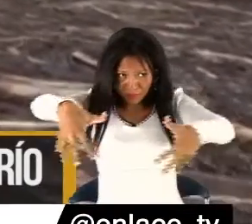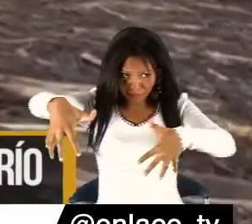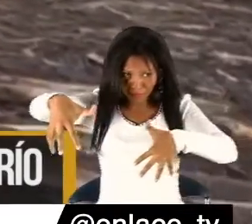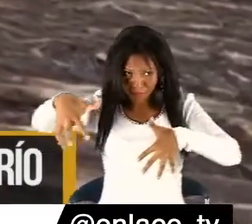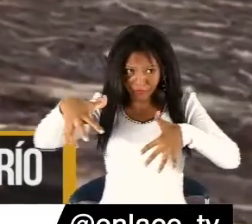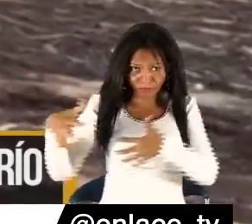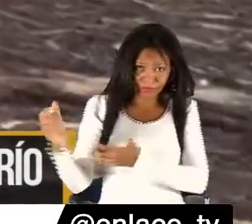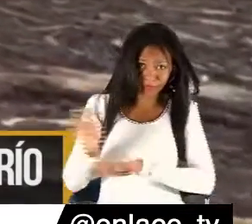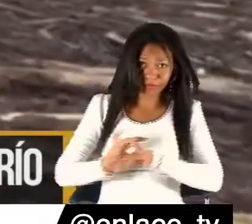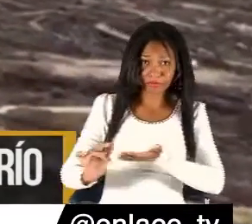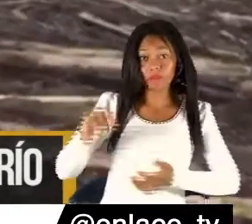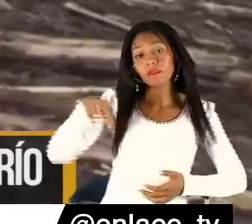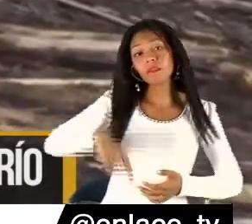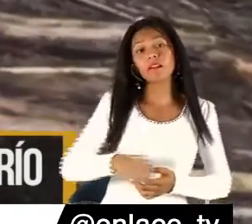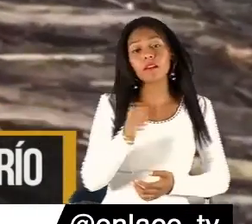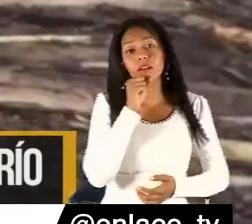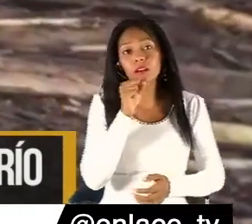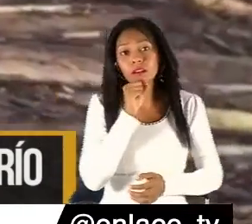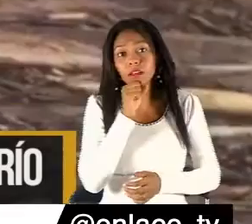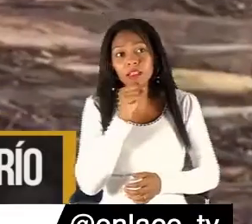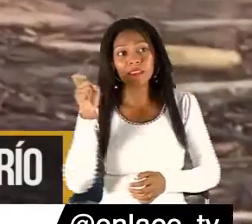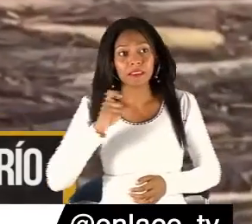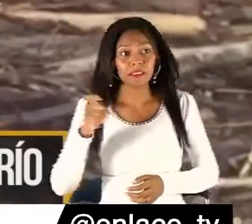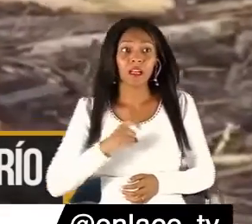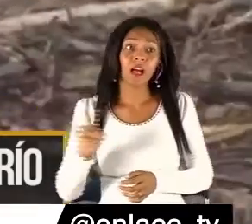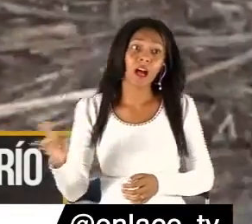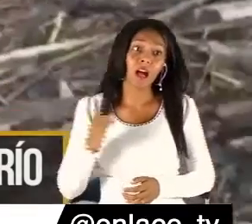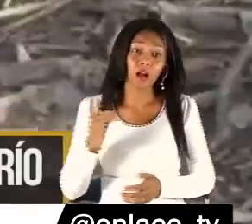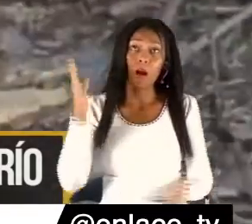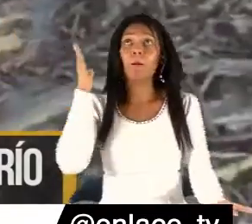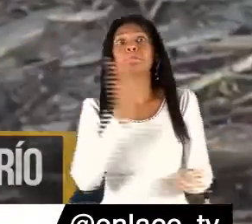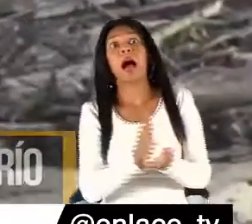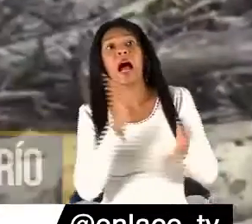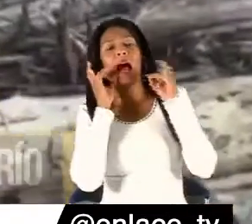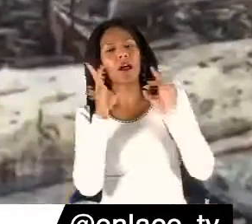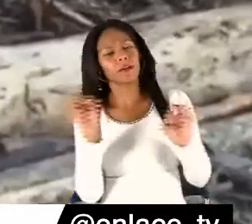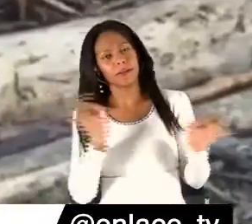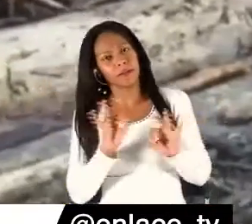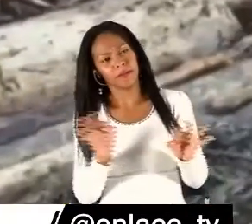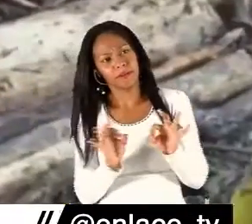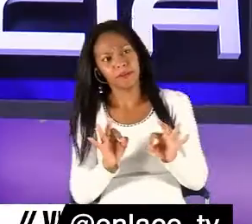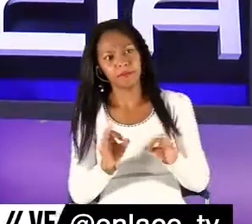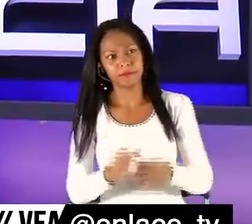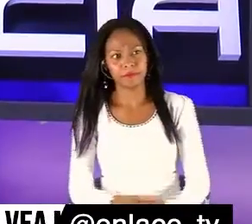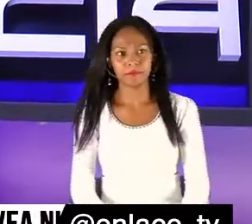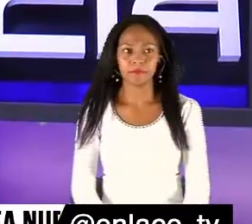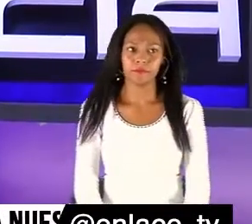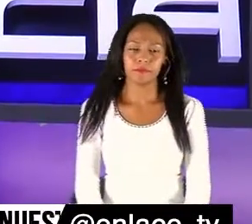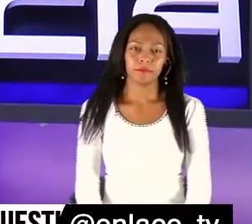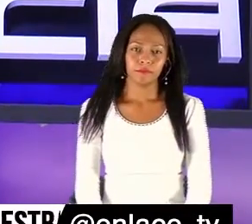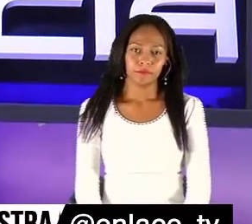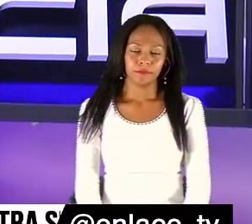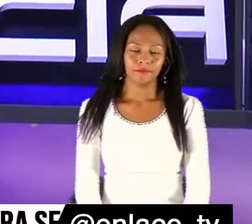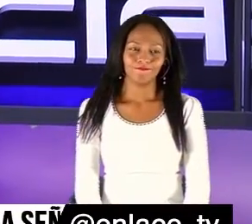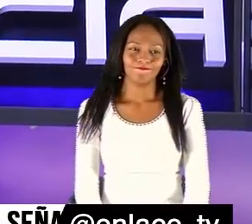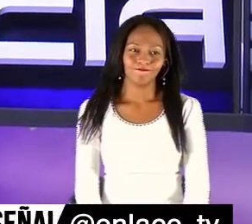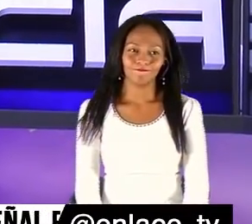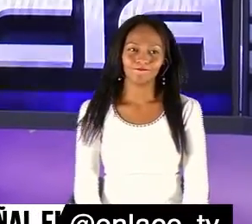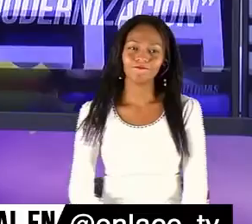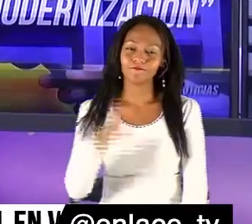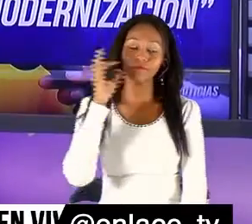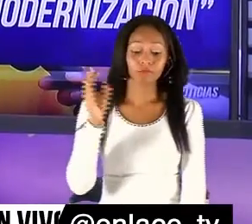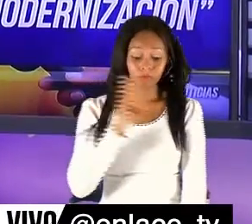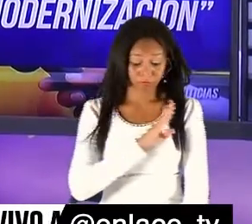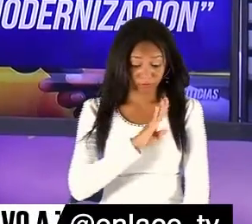mitigación de emergencia a la altura de Barranca Bermeja y no se ha presentado ningún incidente que lamentar, ha dicho Cor Magdalena. El alcalde de